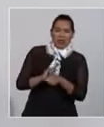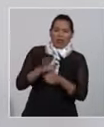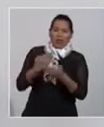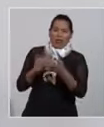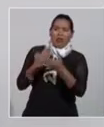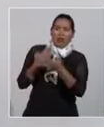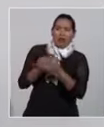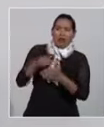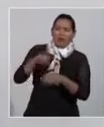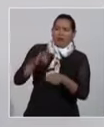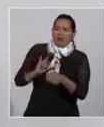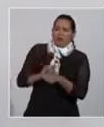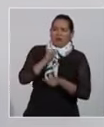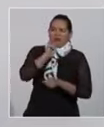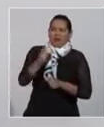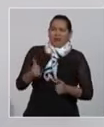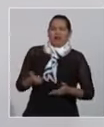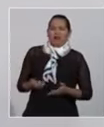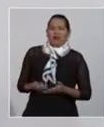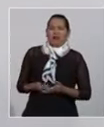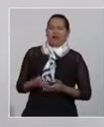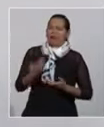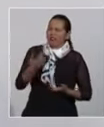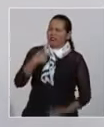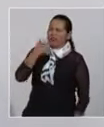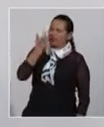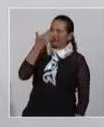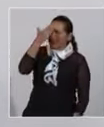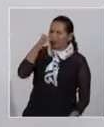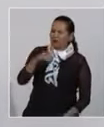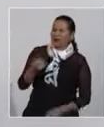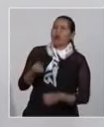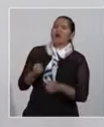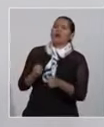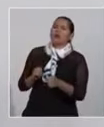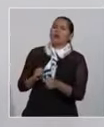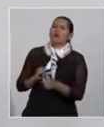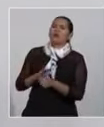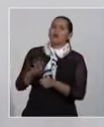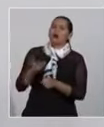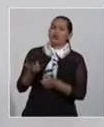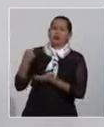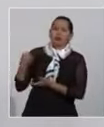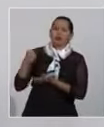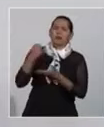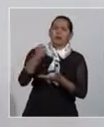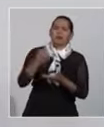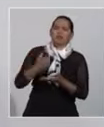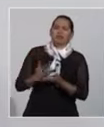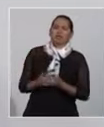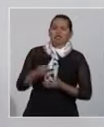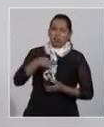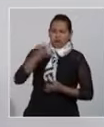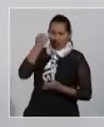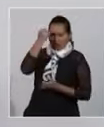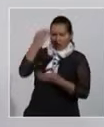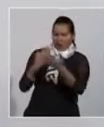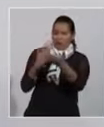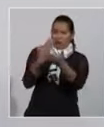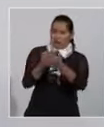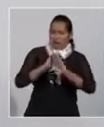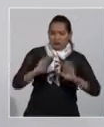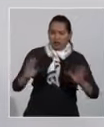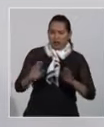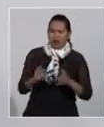Yo sinceramente quiero saber cuáles son los estímulos fiscales que usted va a plantear. Yo ya planteé cuáles son los que pienso hacer, porque sé cómo